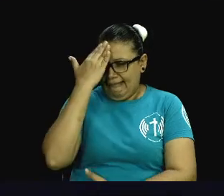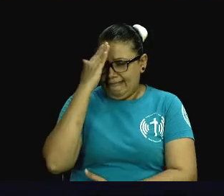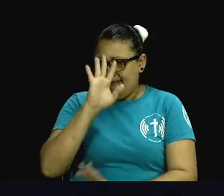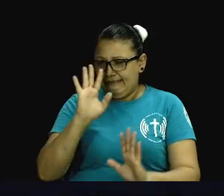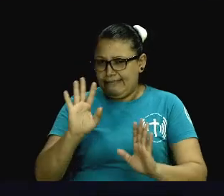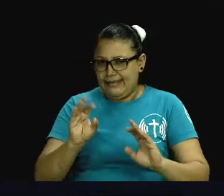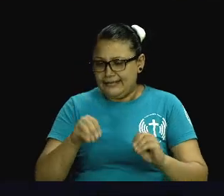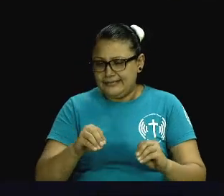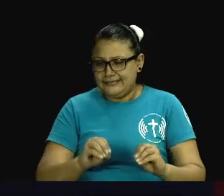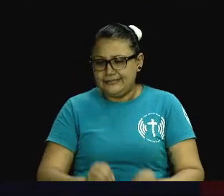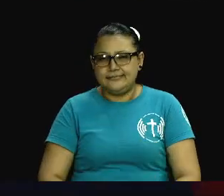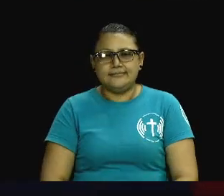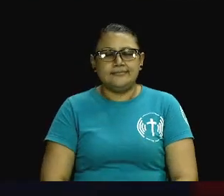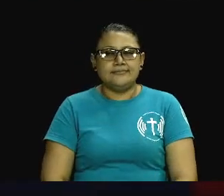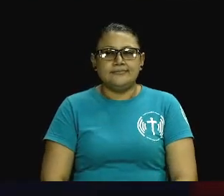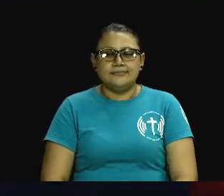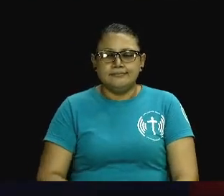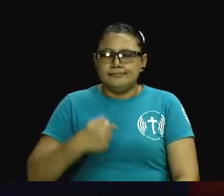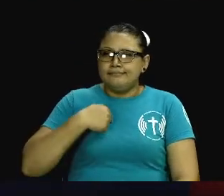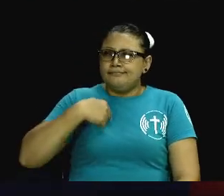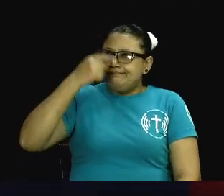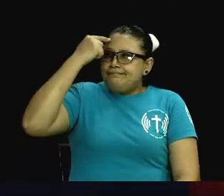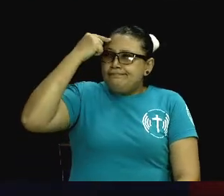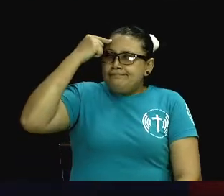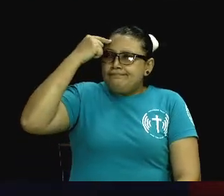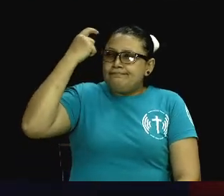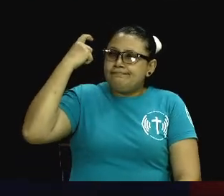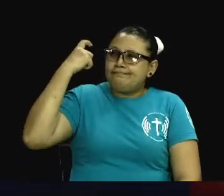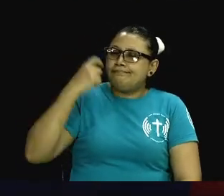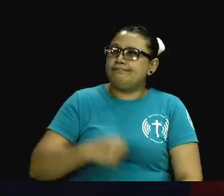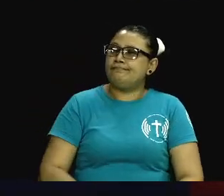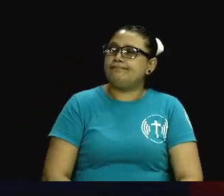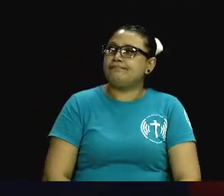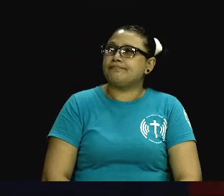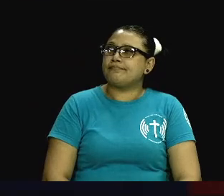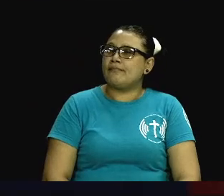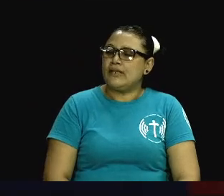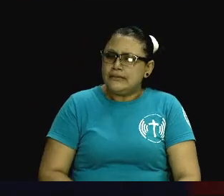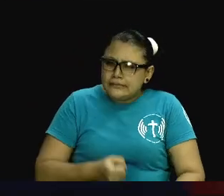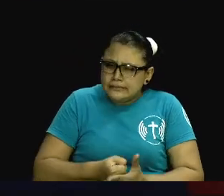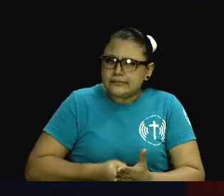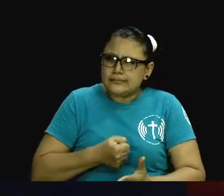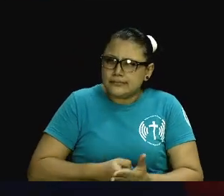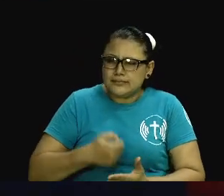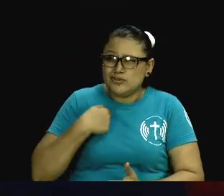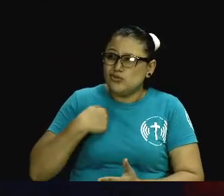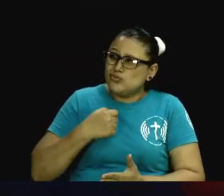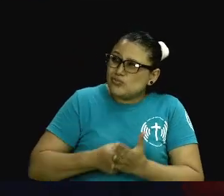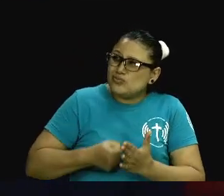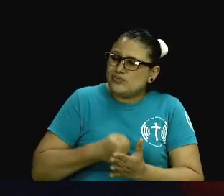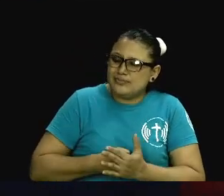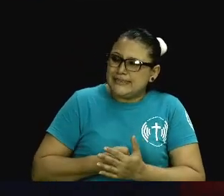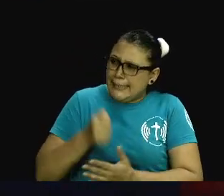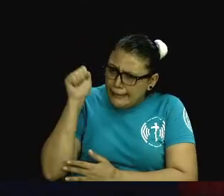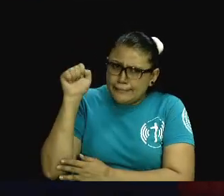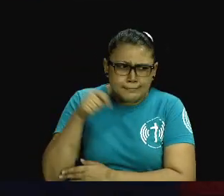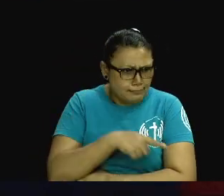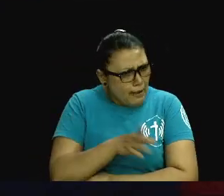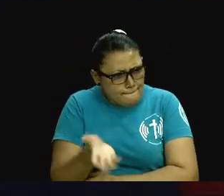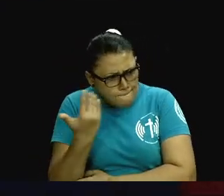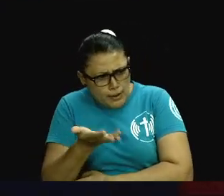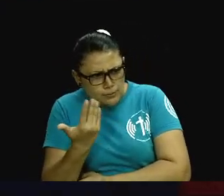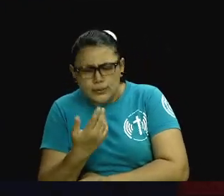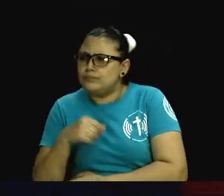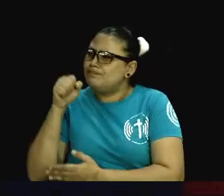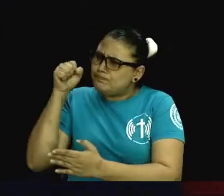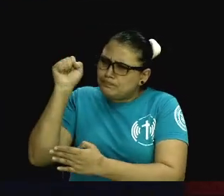todavía verdad y yo recuerdo que ellos insistía y ella me decía por qué no vas anda hacia y ahí hay una escuela me